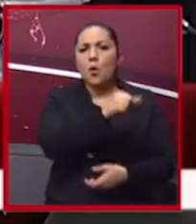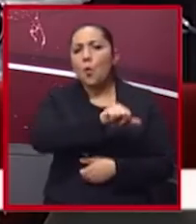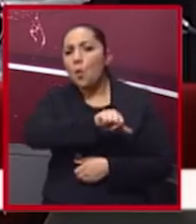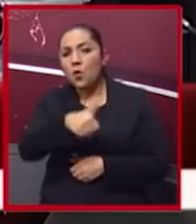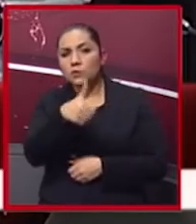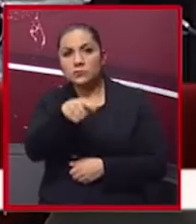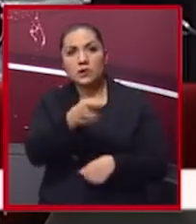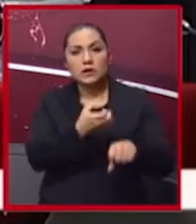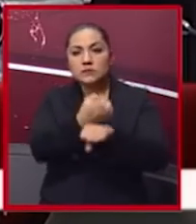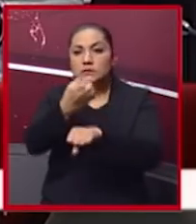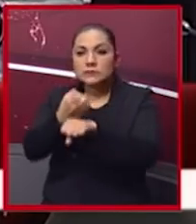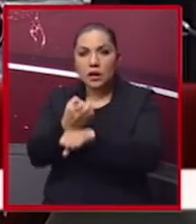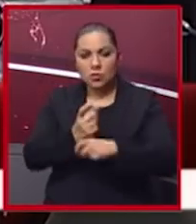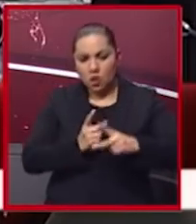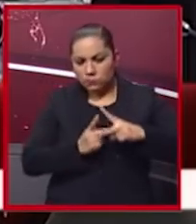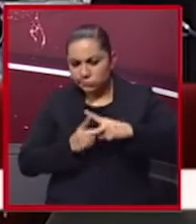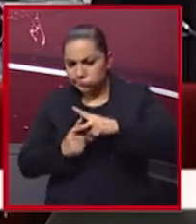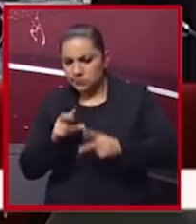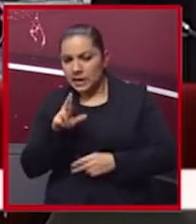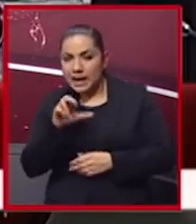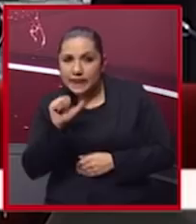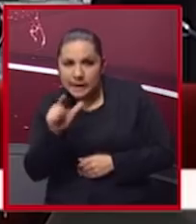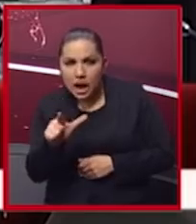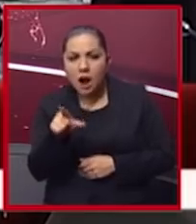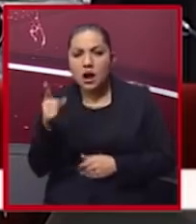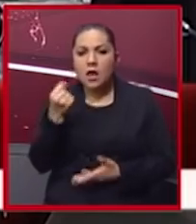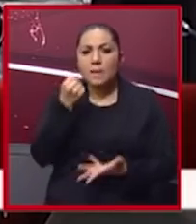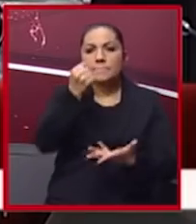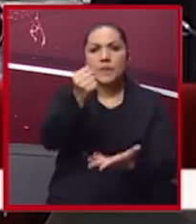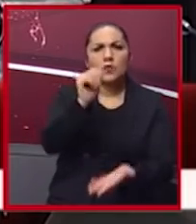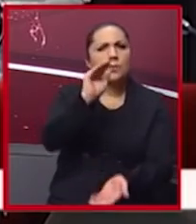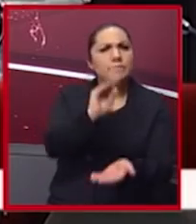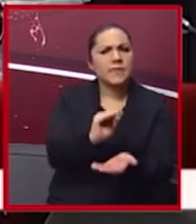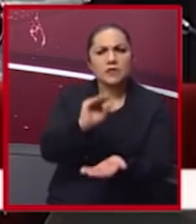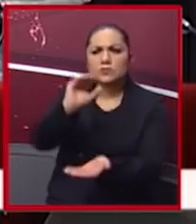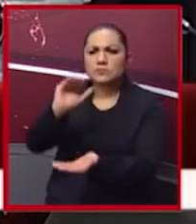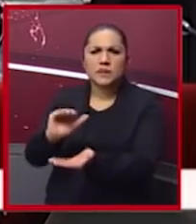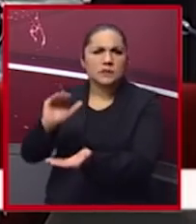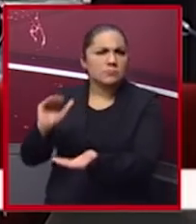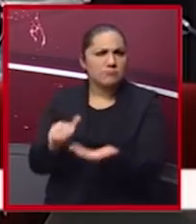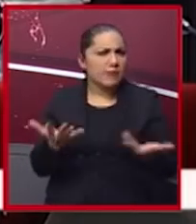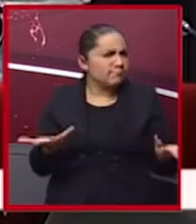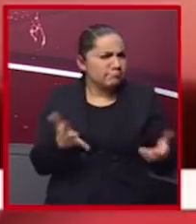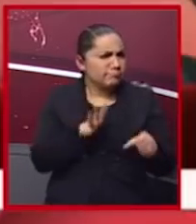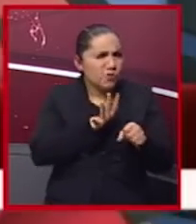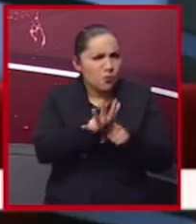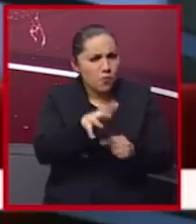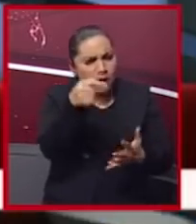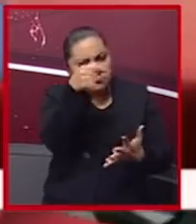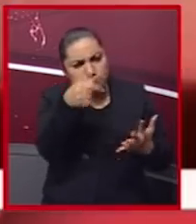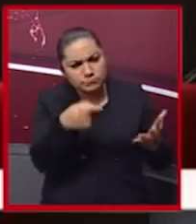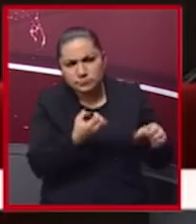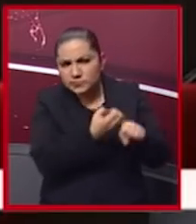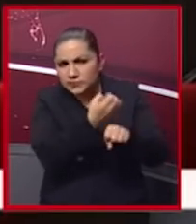país, en términos reales, sufrirán una disminución en sus participaciones?